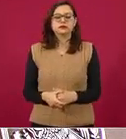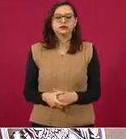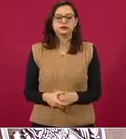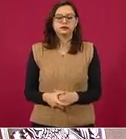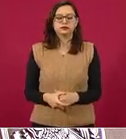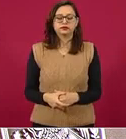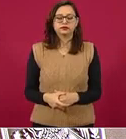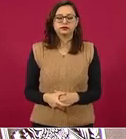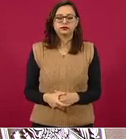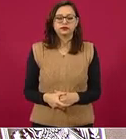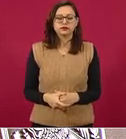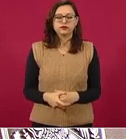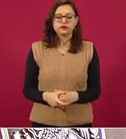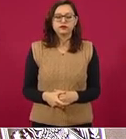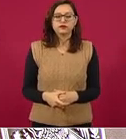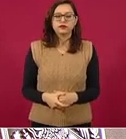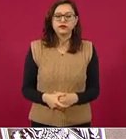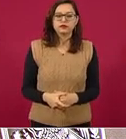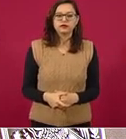porque